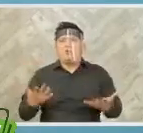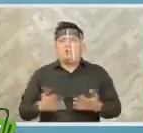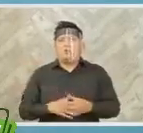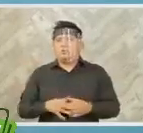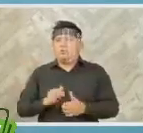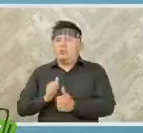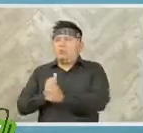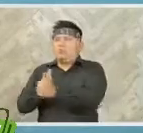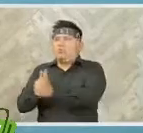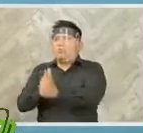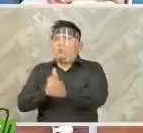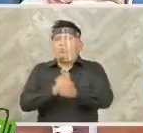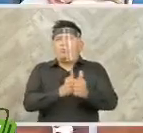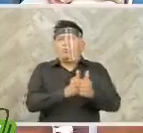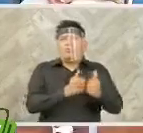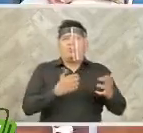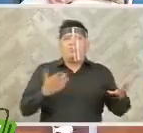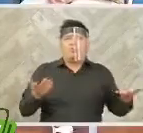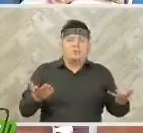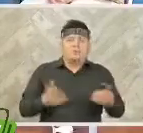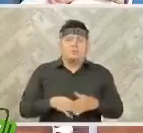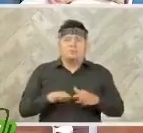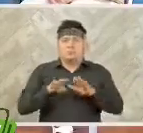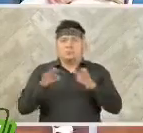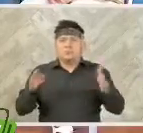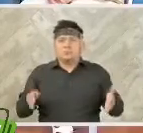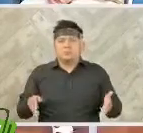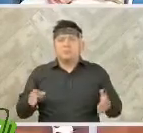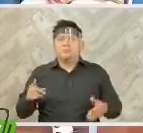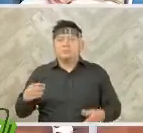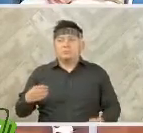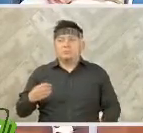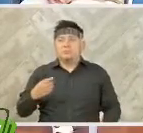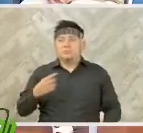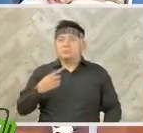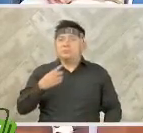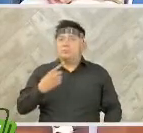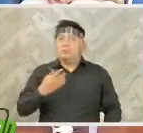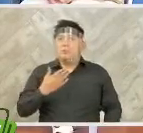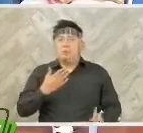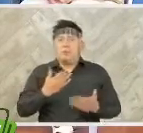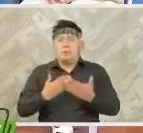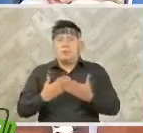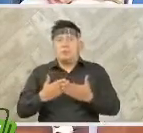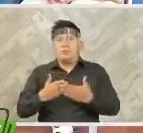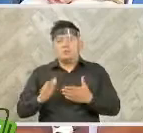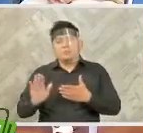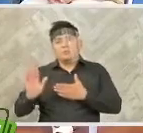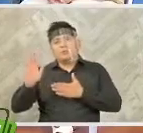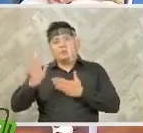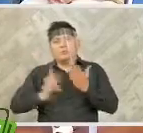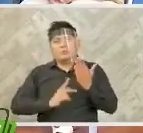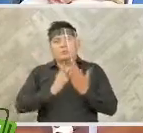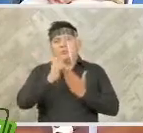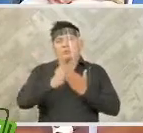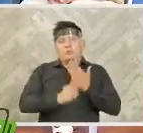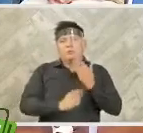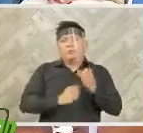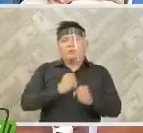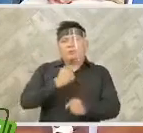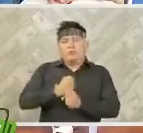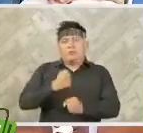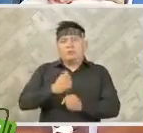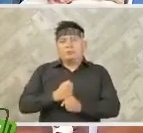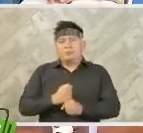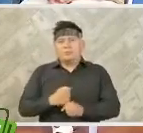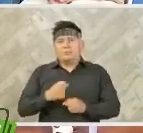incidencia realmente los miembros de la mesa de víctimas? Pues la hicieron gracias a que el cumplimiento de este plan de trabajo nos